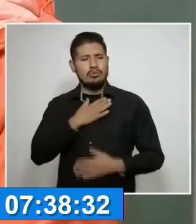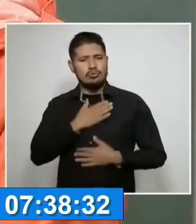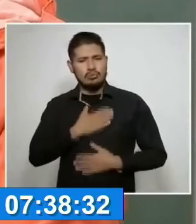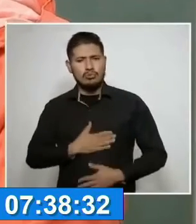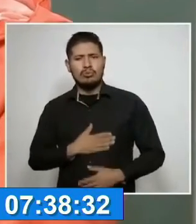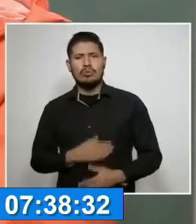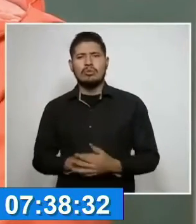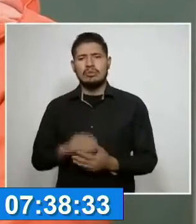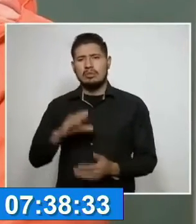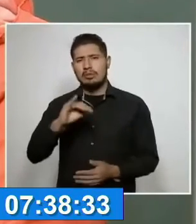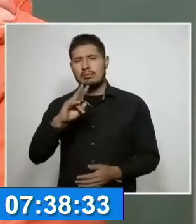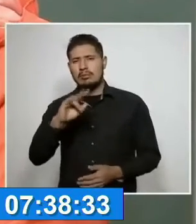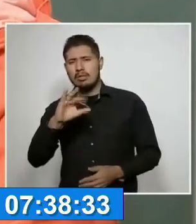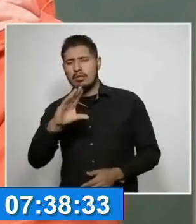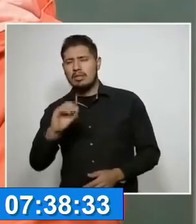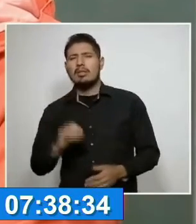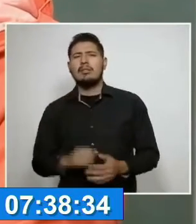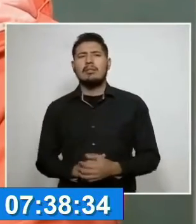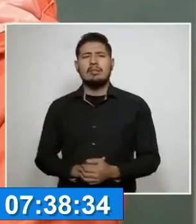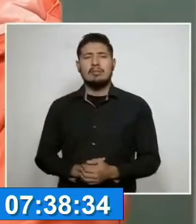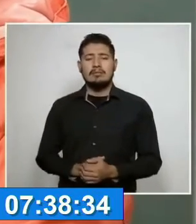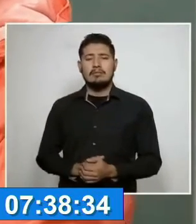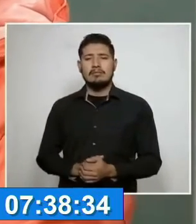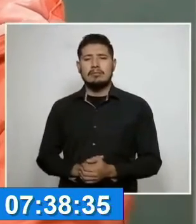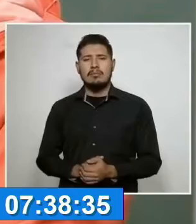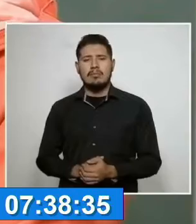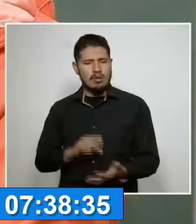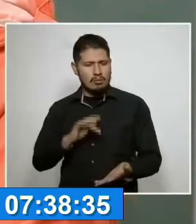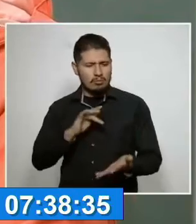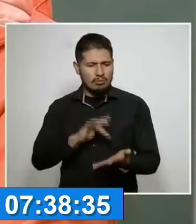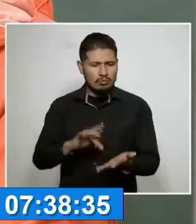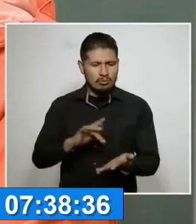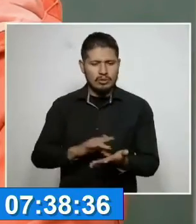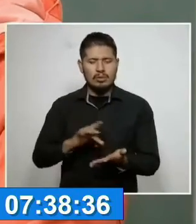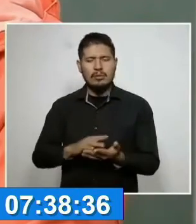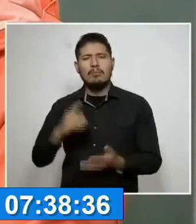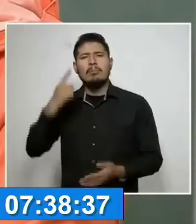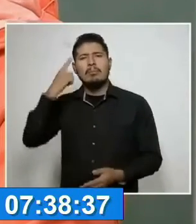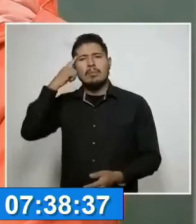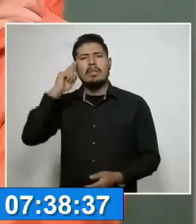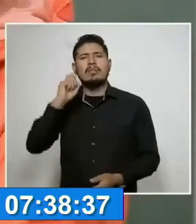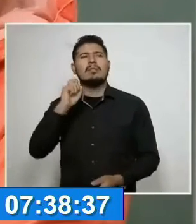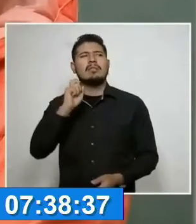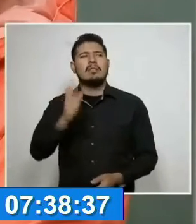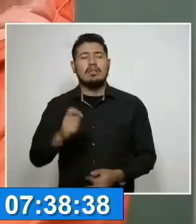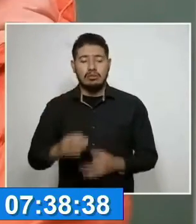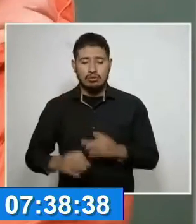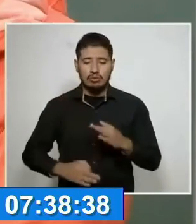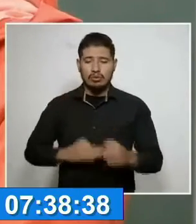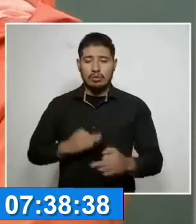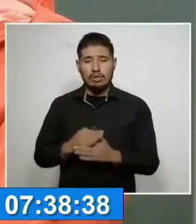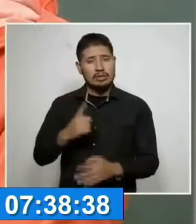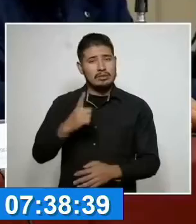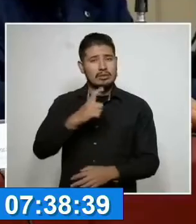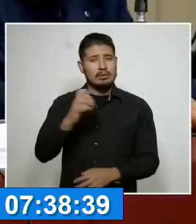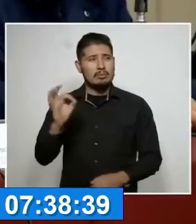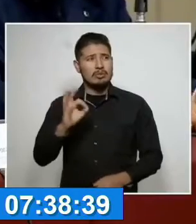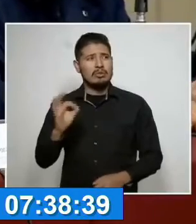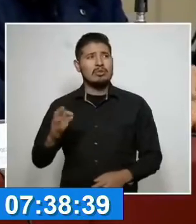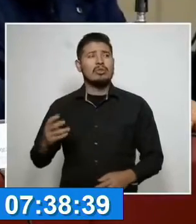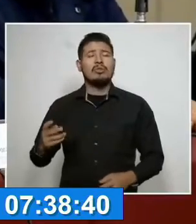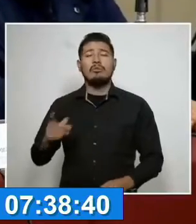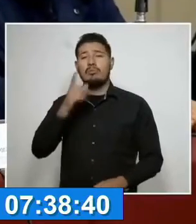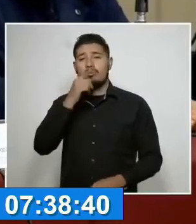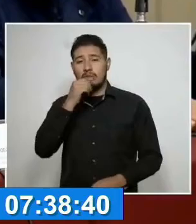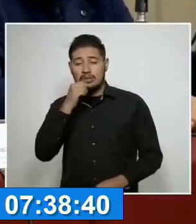Cívica, en ese tenor la Secretaría apoyará para que el 100% de la policía